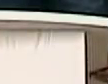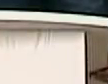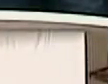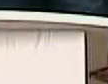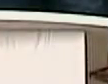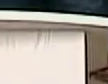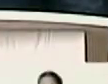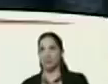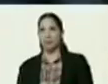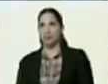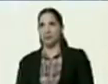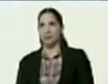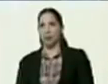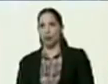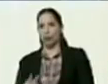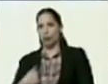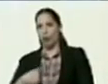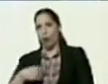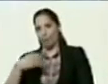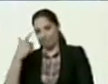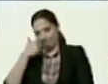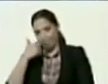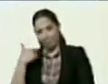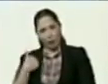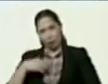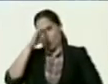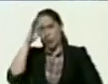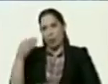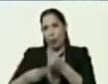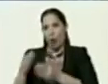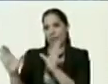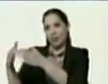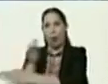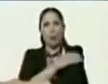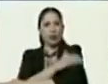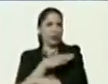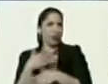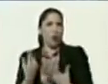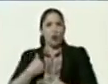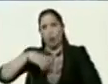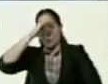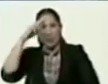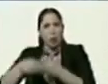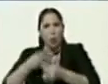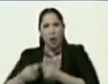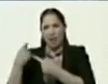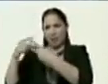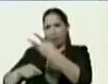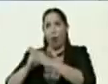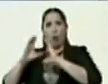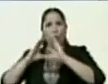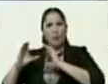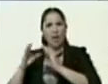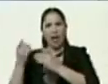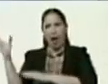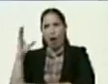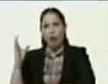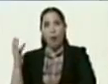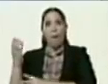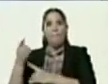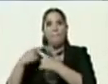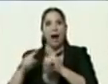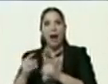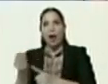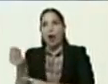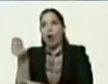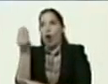Yo sinceramente no sé cómo hace la derecha. Yo no sé cómo hace Dania Chirino. Yo no sé cómo hacen esos medios colombianos para tragarse todas esas